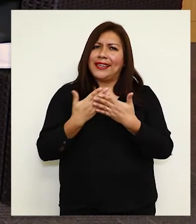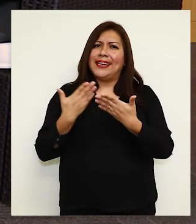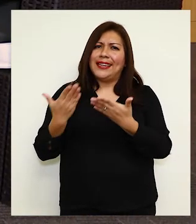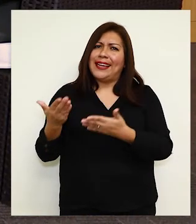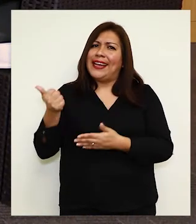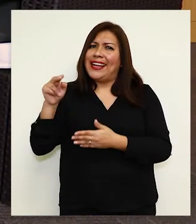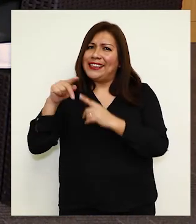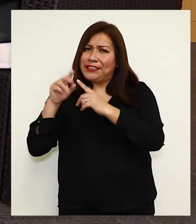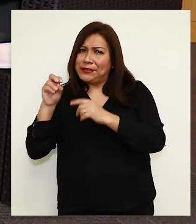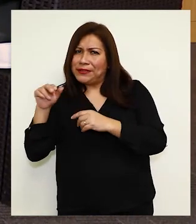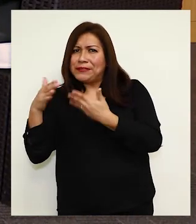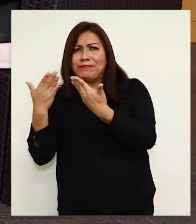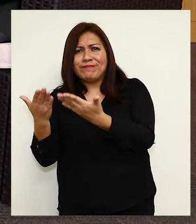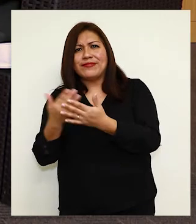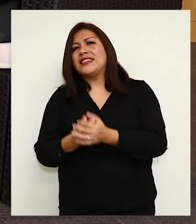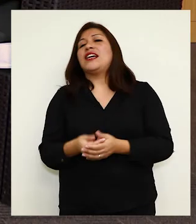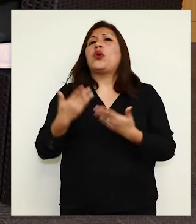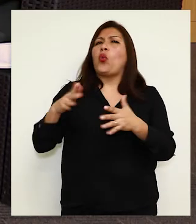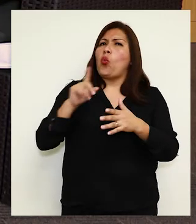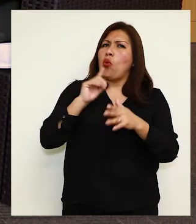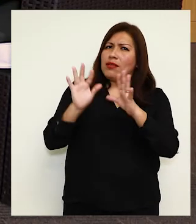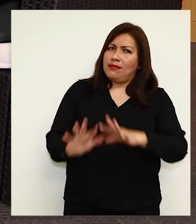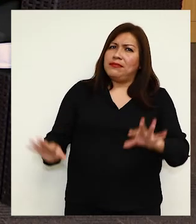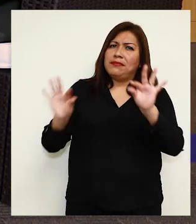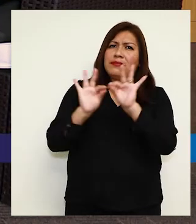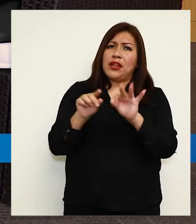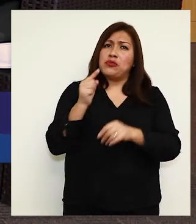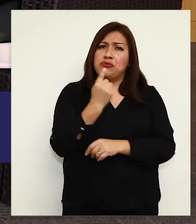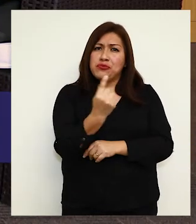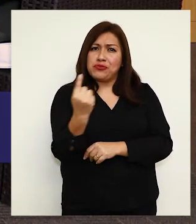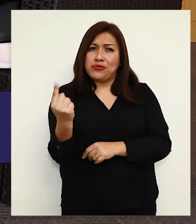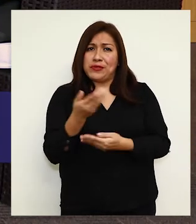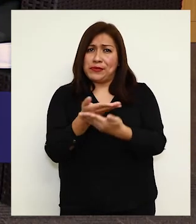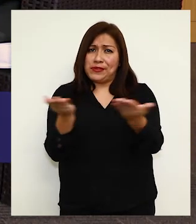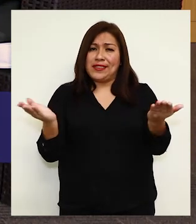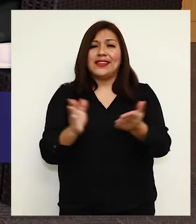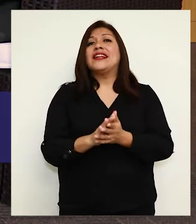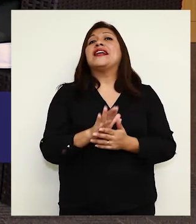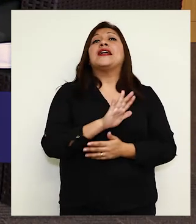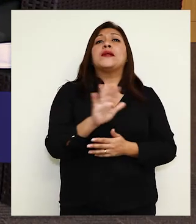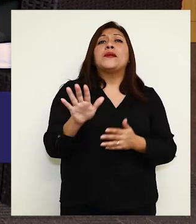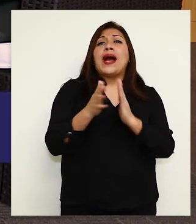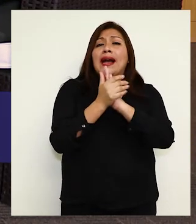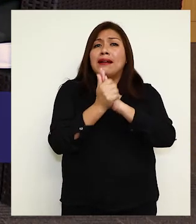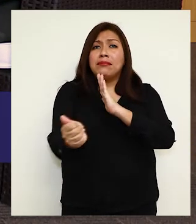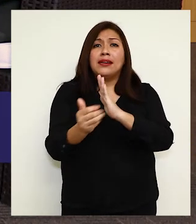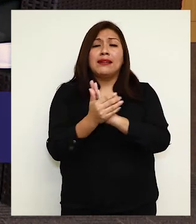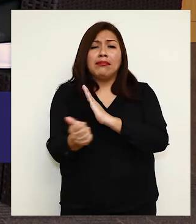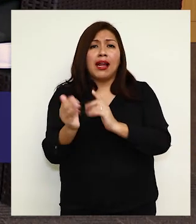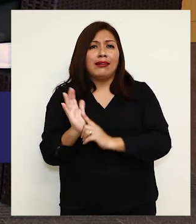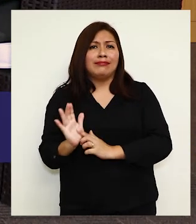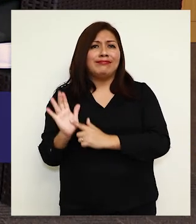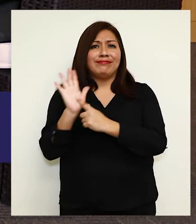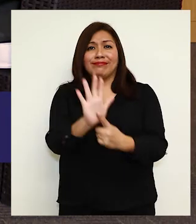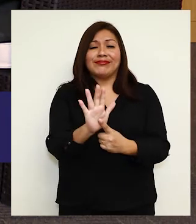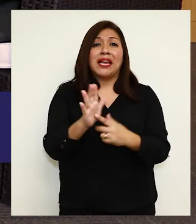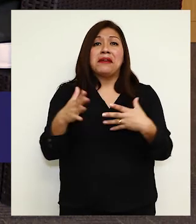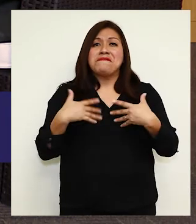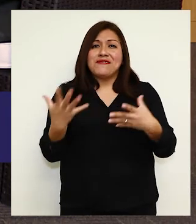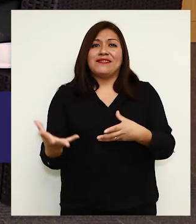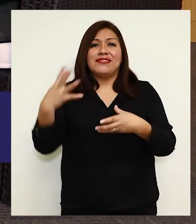Puente, sabemos de la valía que tiene cada uno de ustedes y la capacidad de expresar y